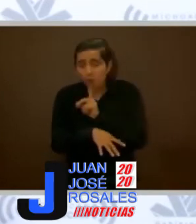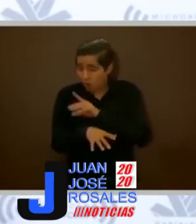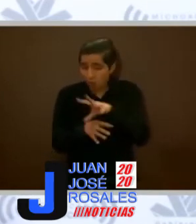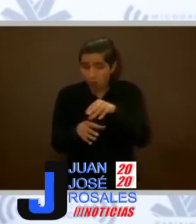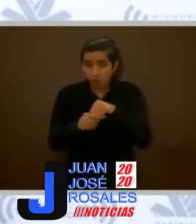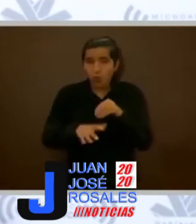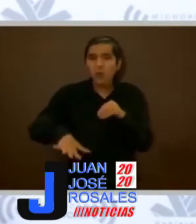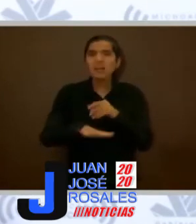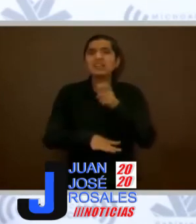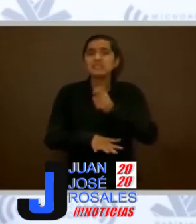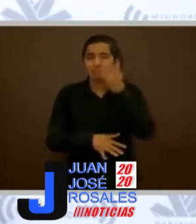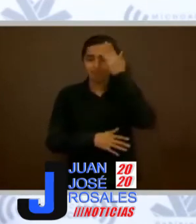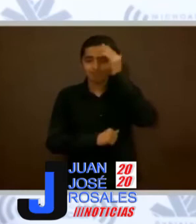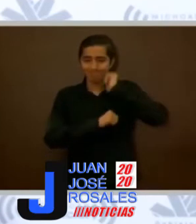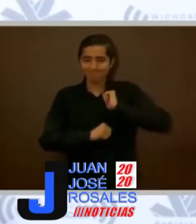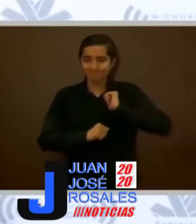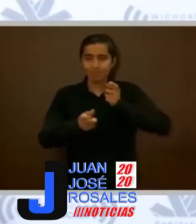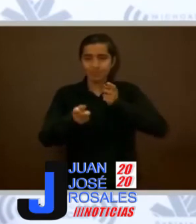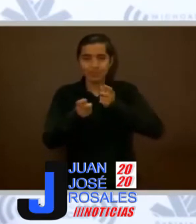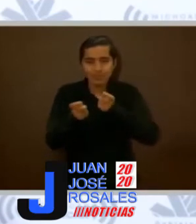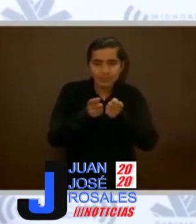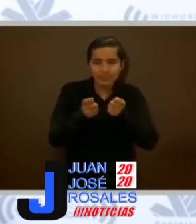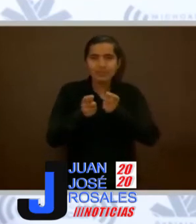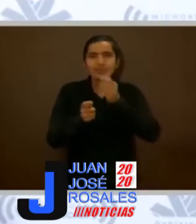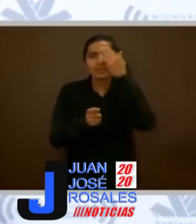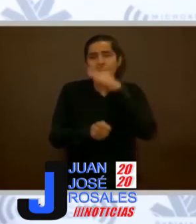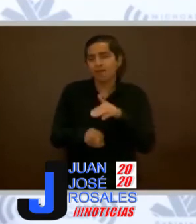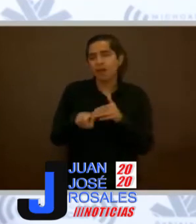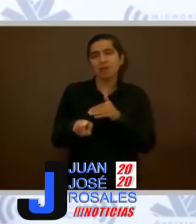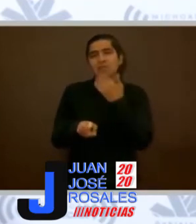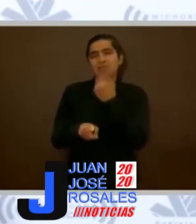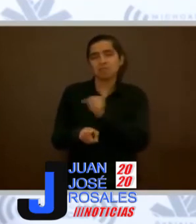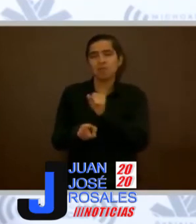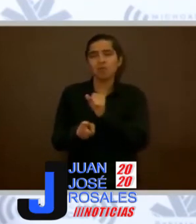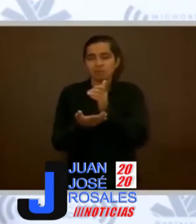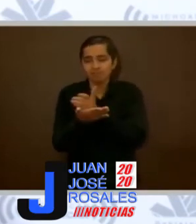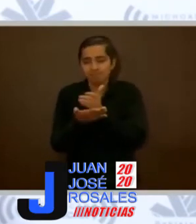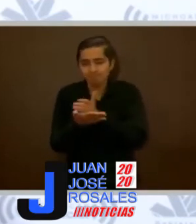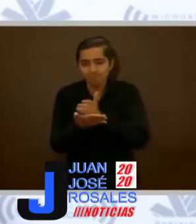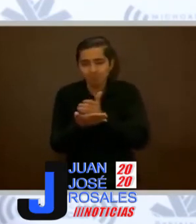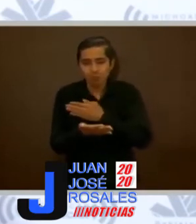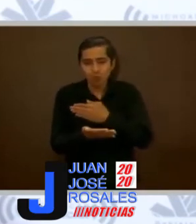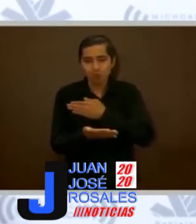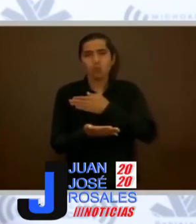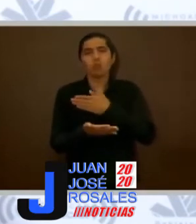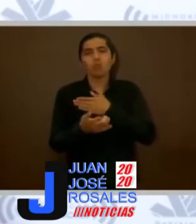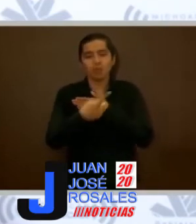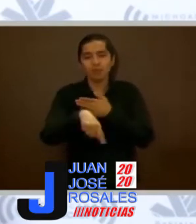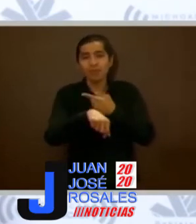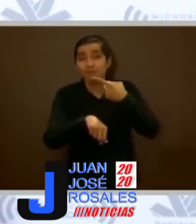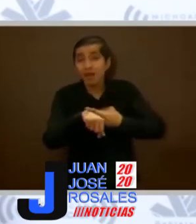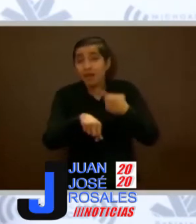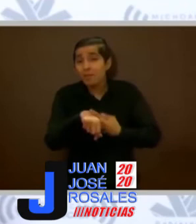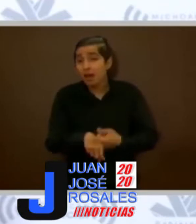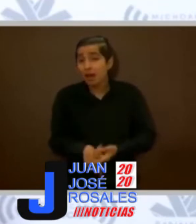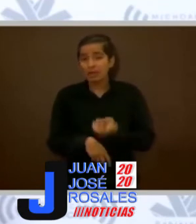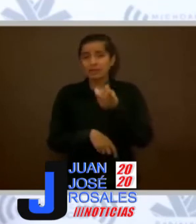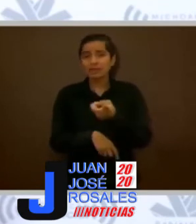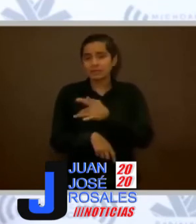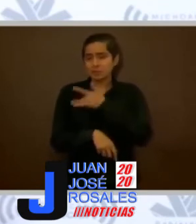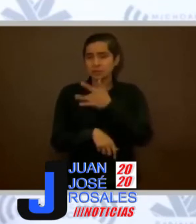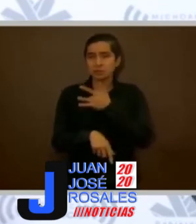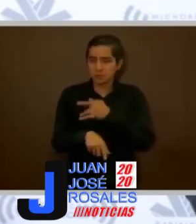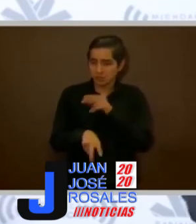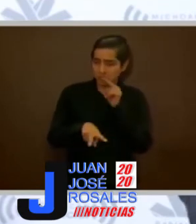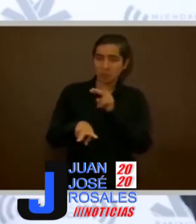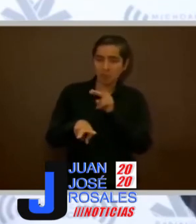aún cuando se trata de una situación totalmente desconocida. También quiero decirles, por ello mismo, que